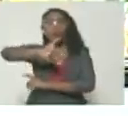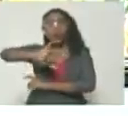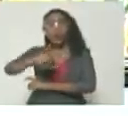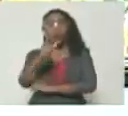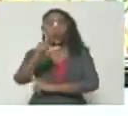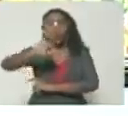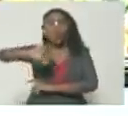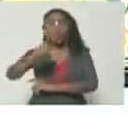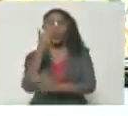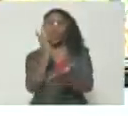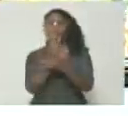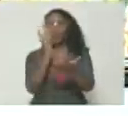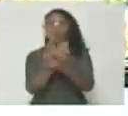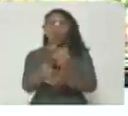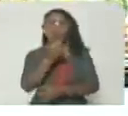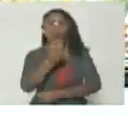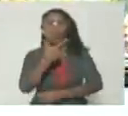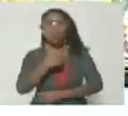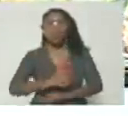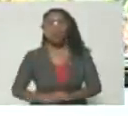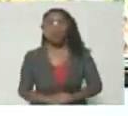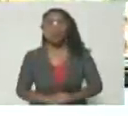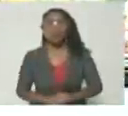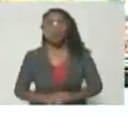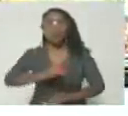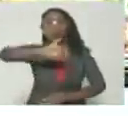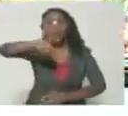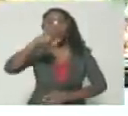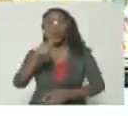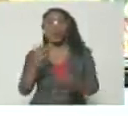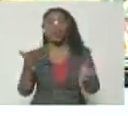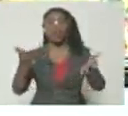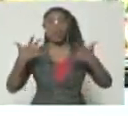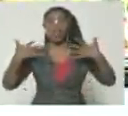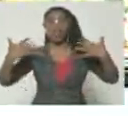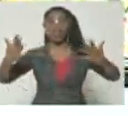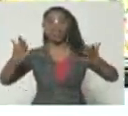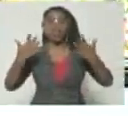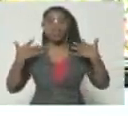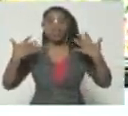Julio siempre bonito. Julio de calor.